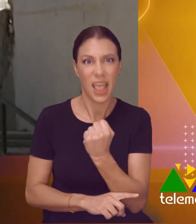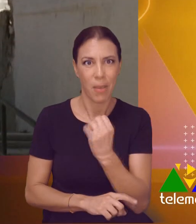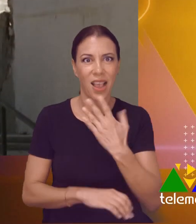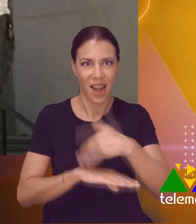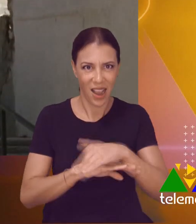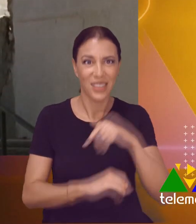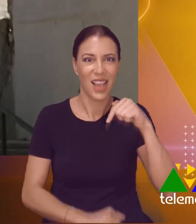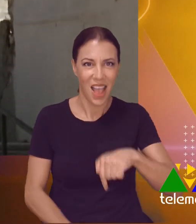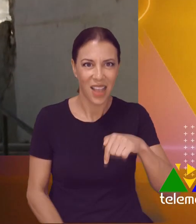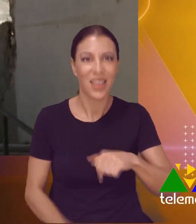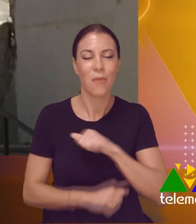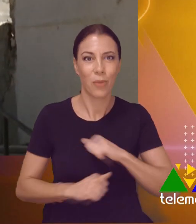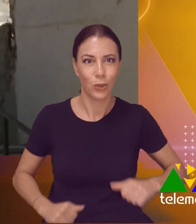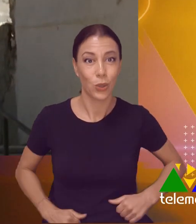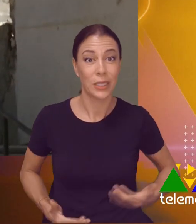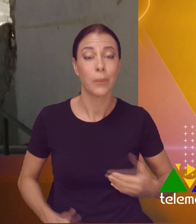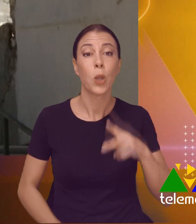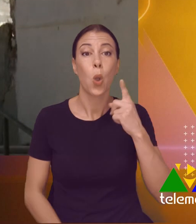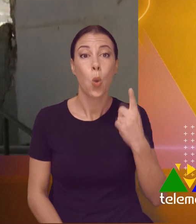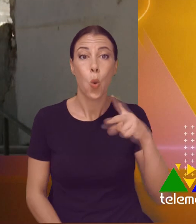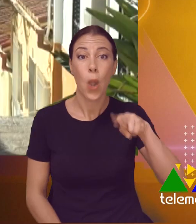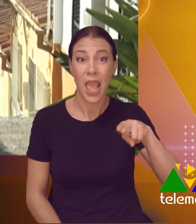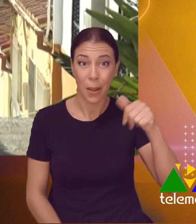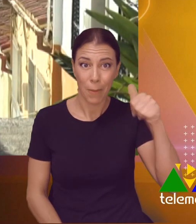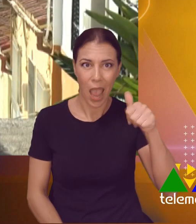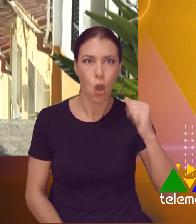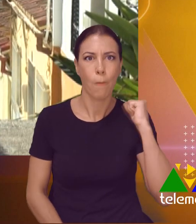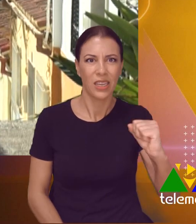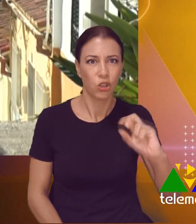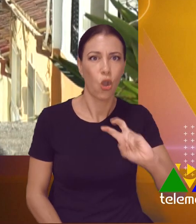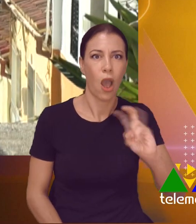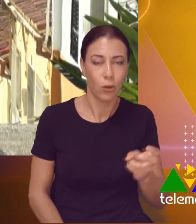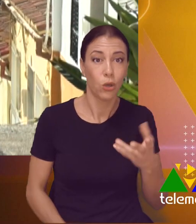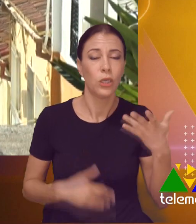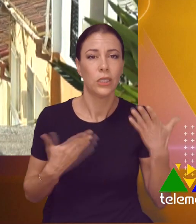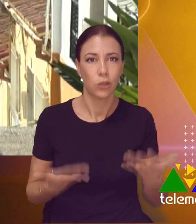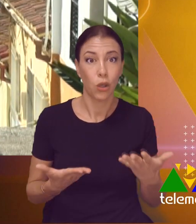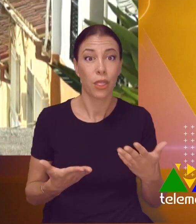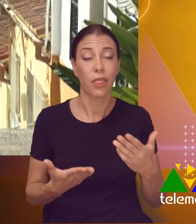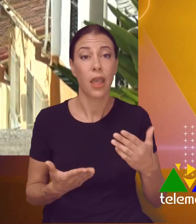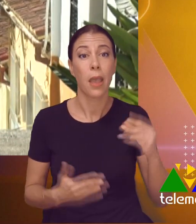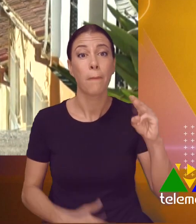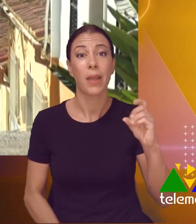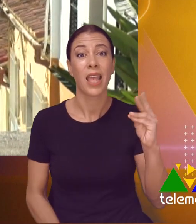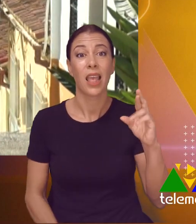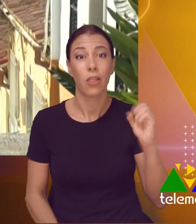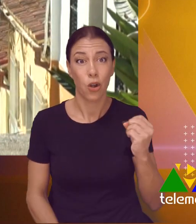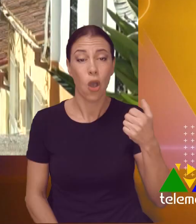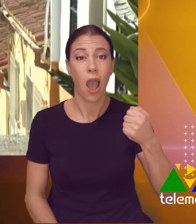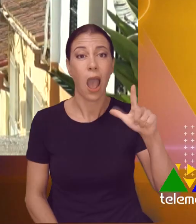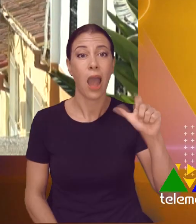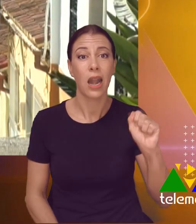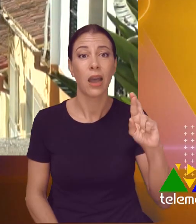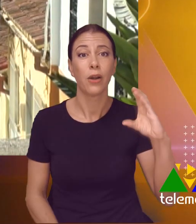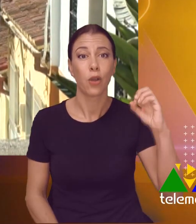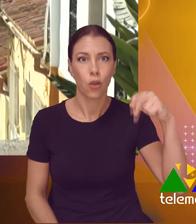el crimen de la calle Portuguesa, donde un hermano mató a otro y parece que Pedro Antonio Alarcón en